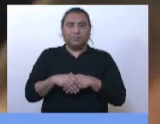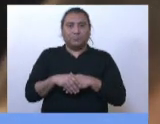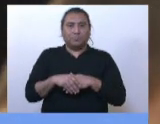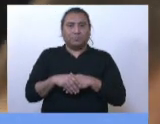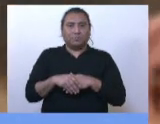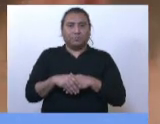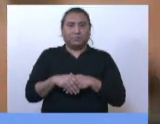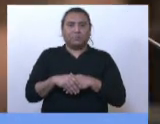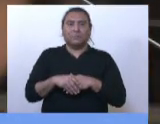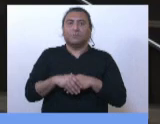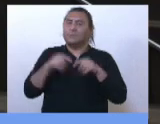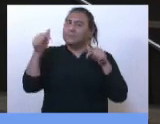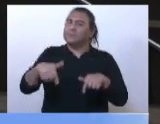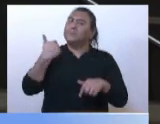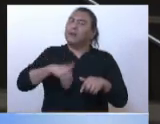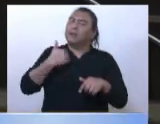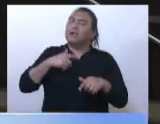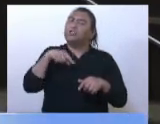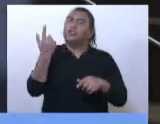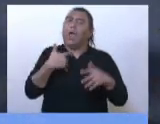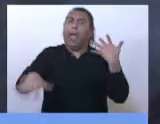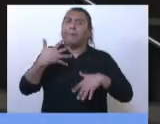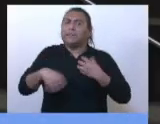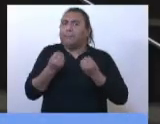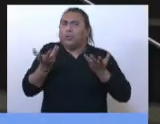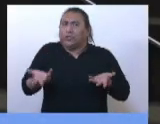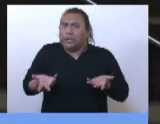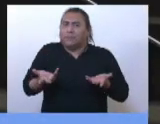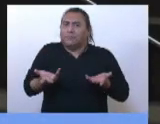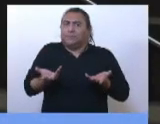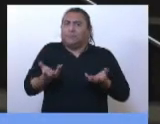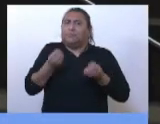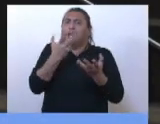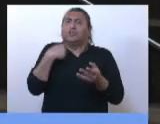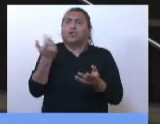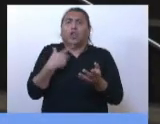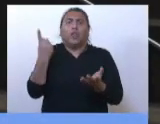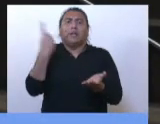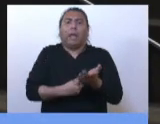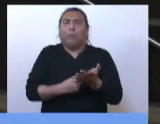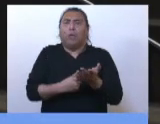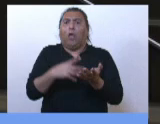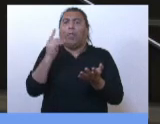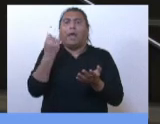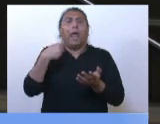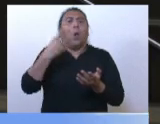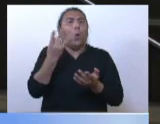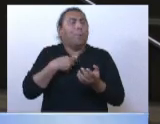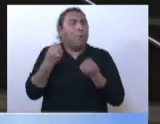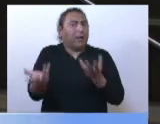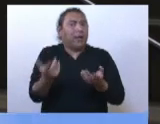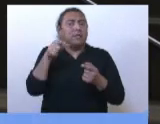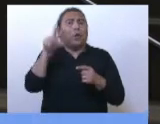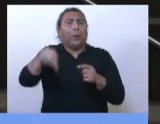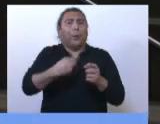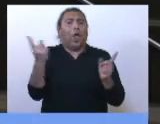esto acá a la argentina porque entramos nosotros en emergencia porque dicta una ley de emergencia acá porque eso fue lo que entró en crisis